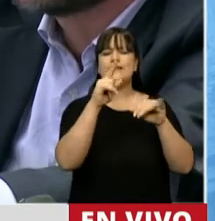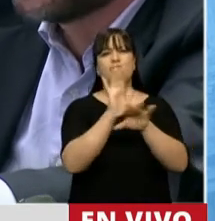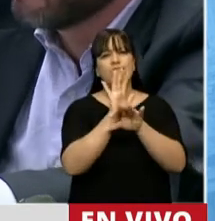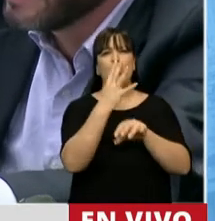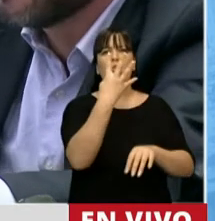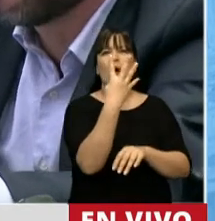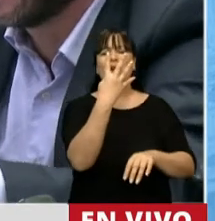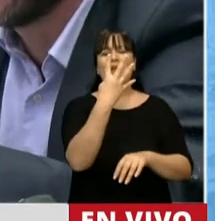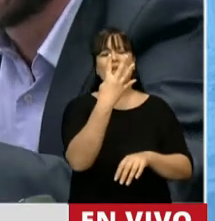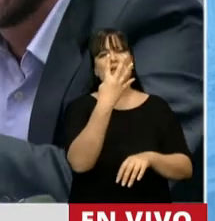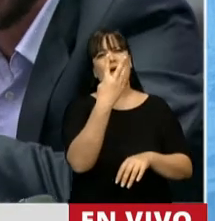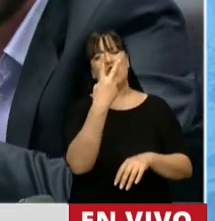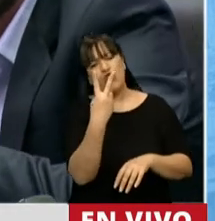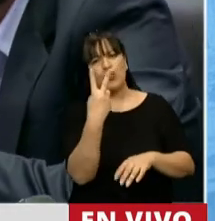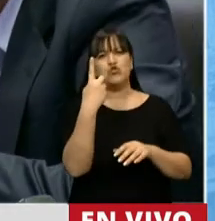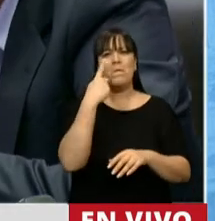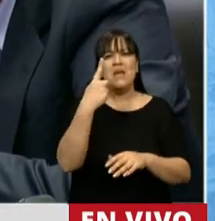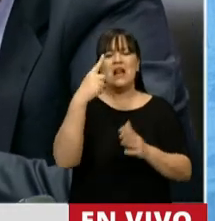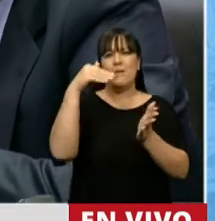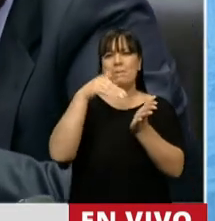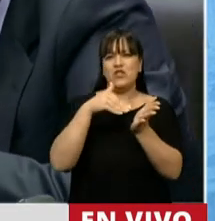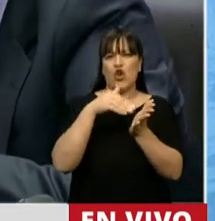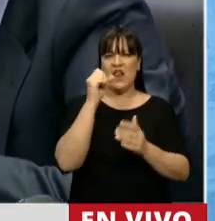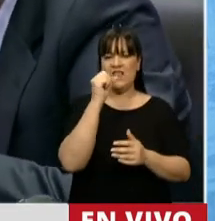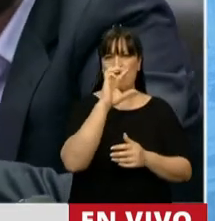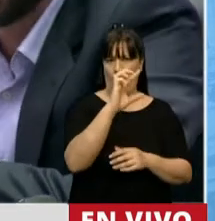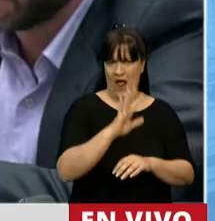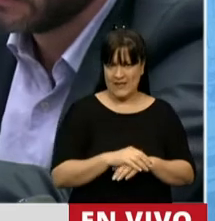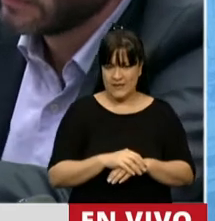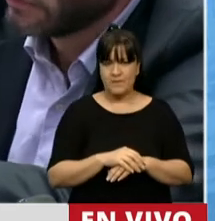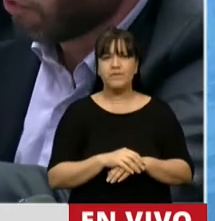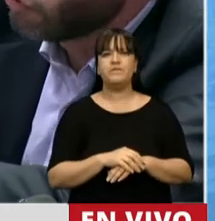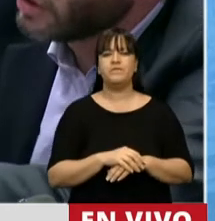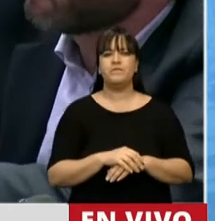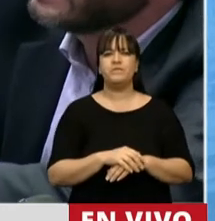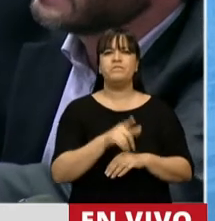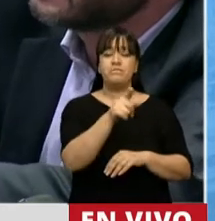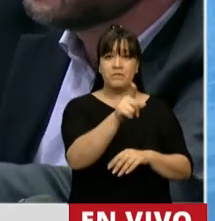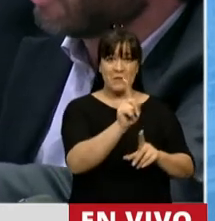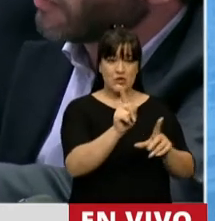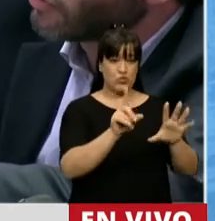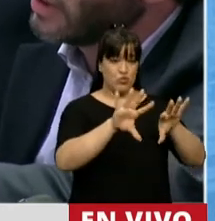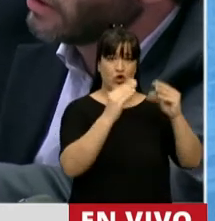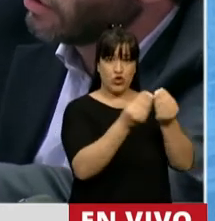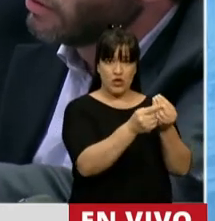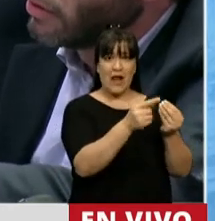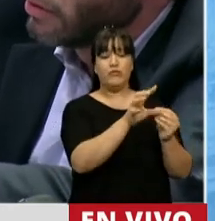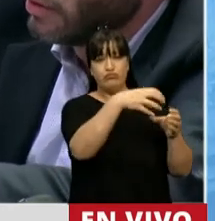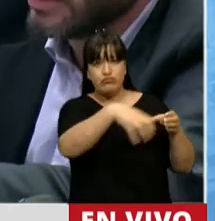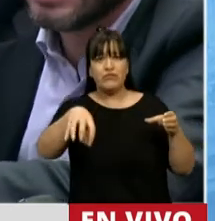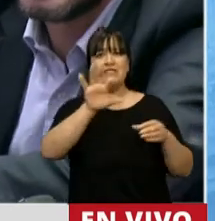41.000, 42.000 millones de dólares, de los cuales un